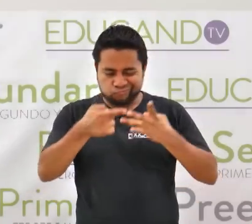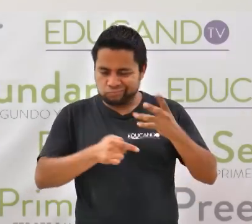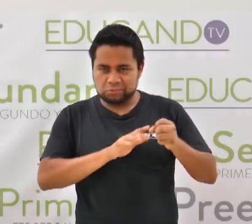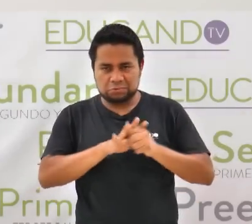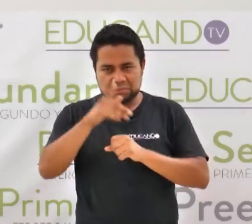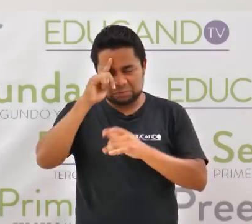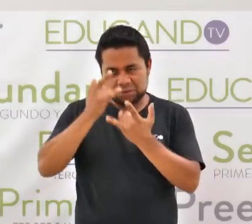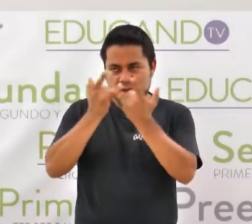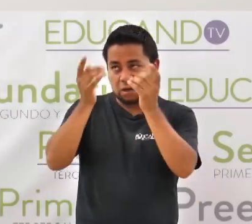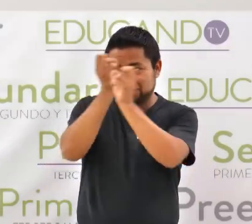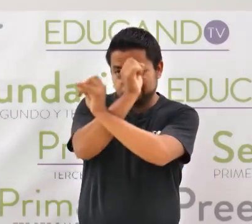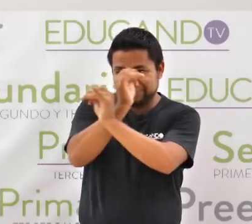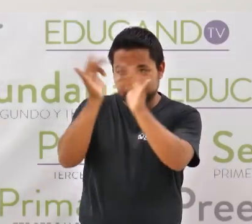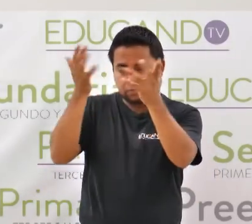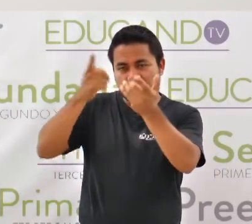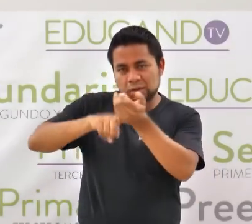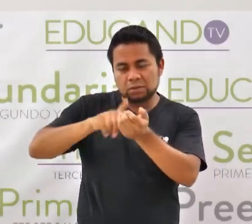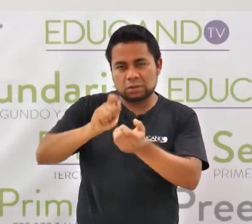Características.